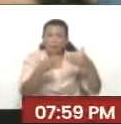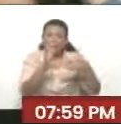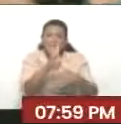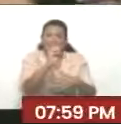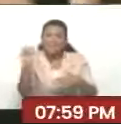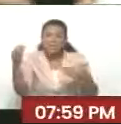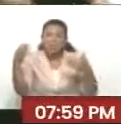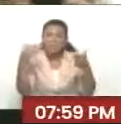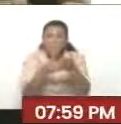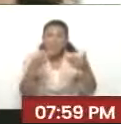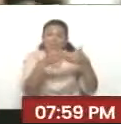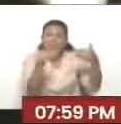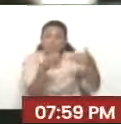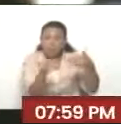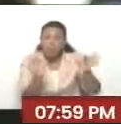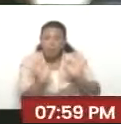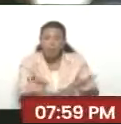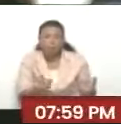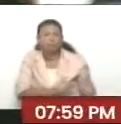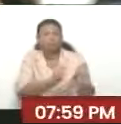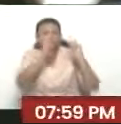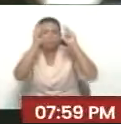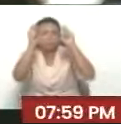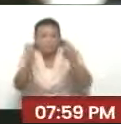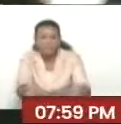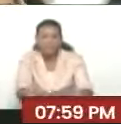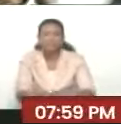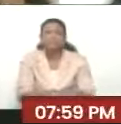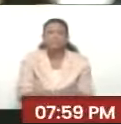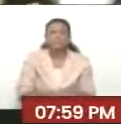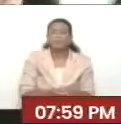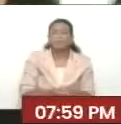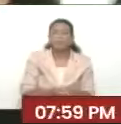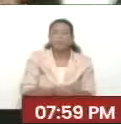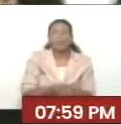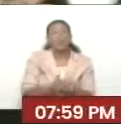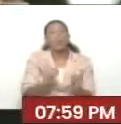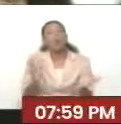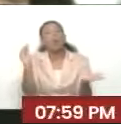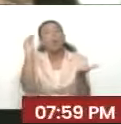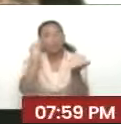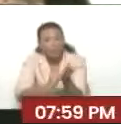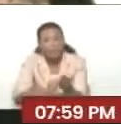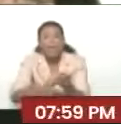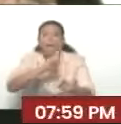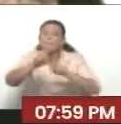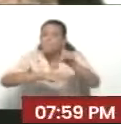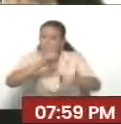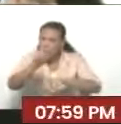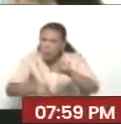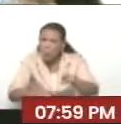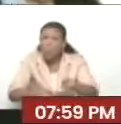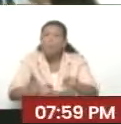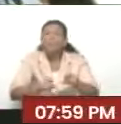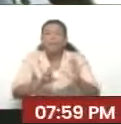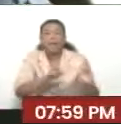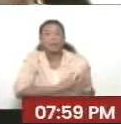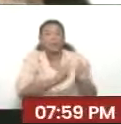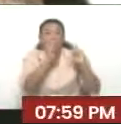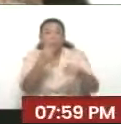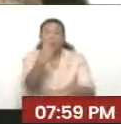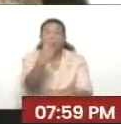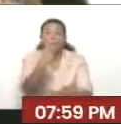que administró directamente el Poder Popular. Luego, el año pasado, se volvió a hacer otra consulta y esta vez se asignó el equivalente